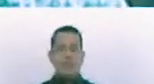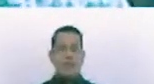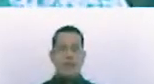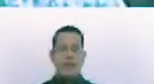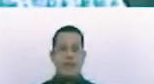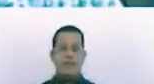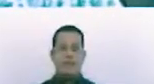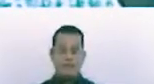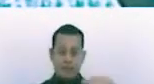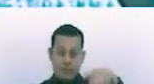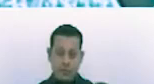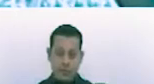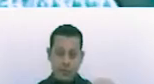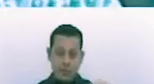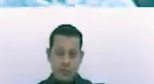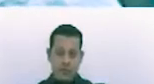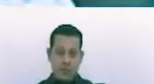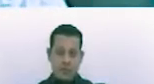Hoy